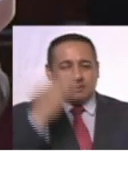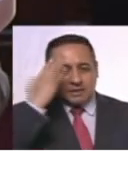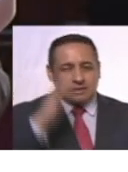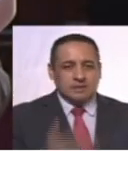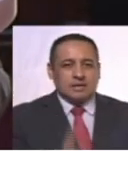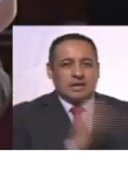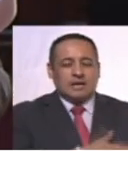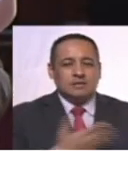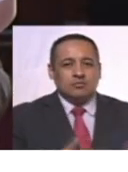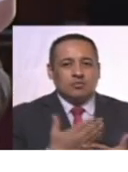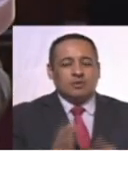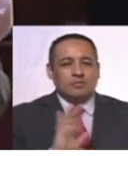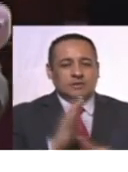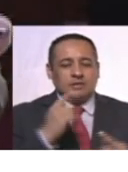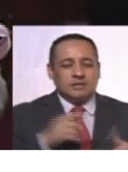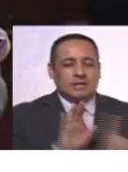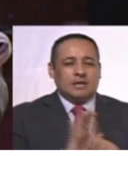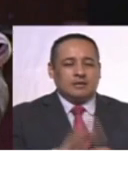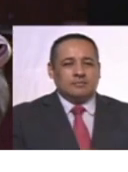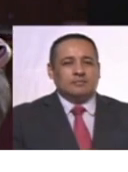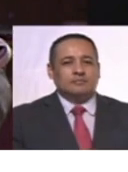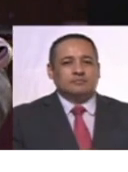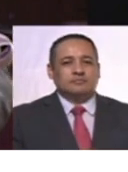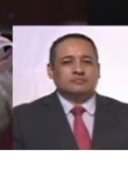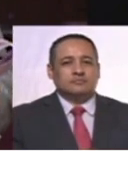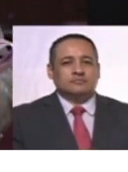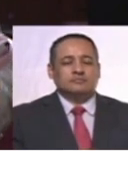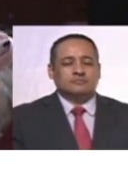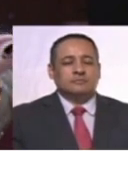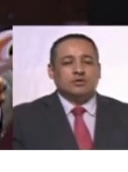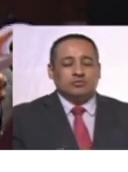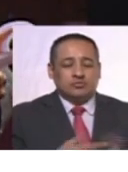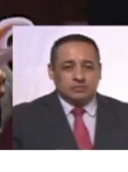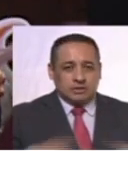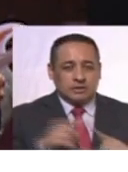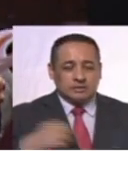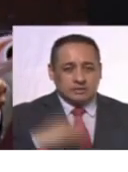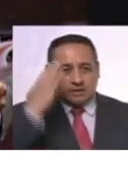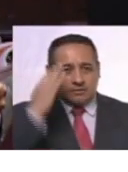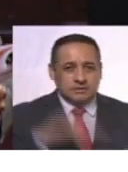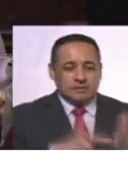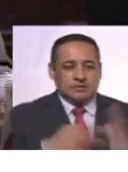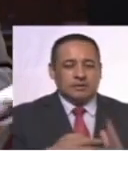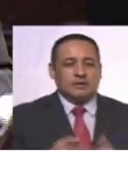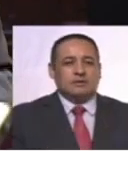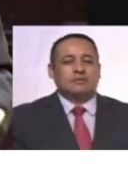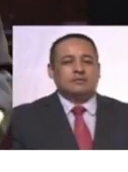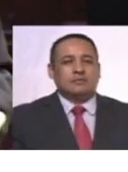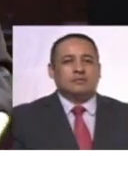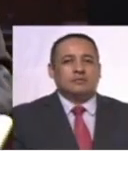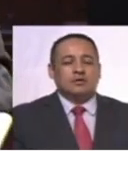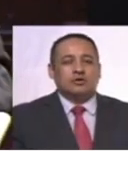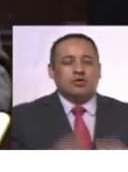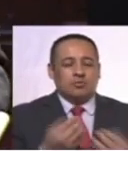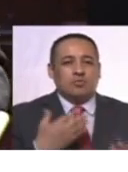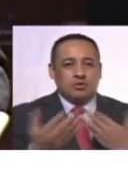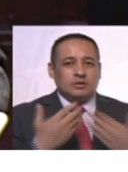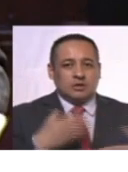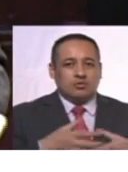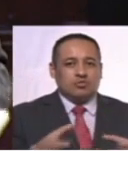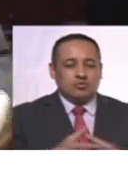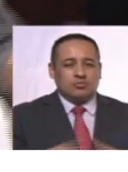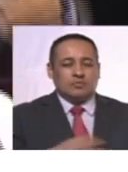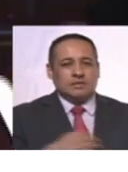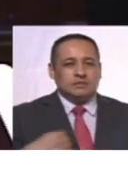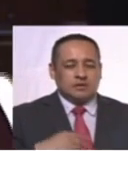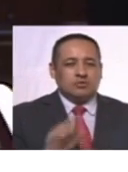hábiles contados a partir de la vigencia de la presente norma. Y usted sabe de qué se trata esto, ¿no? De modernizar el Ministerio de